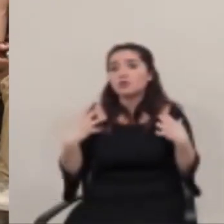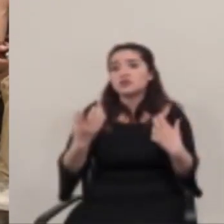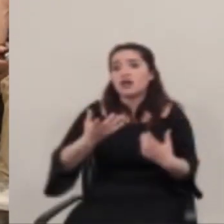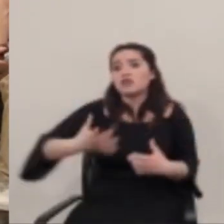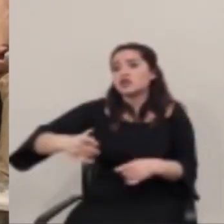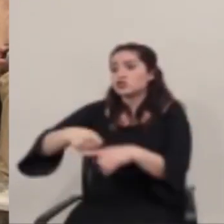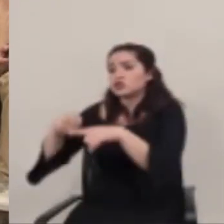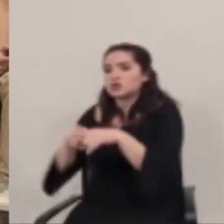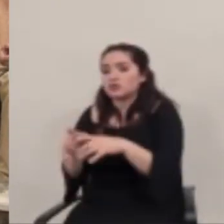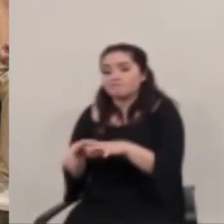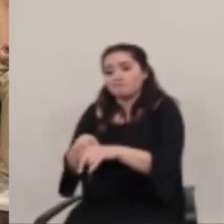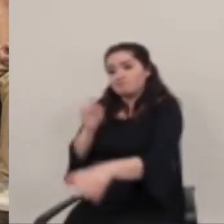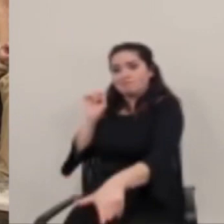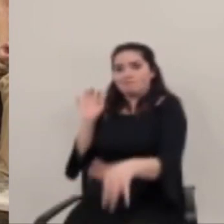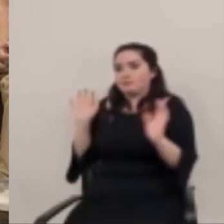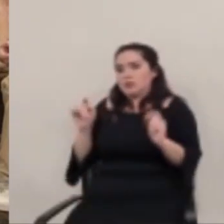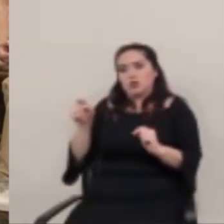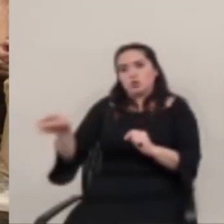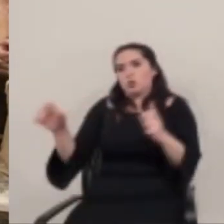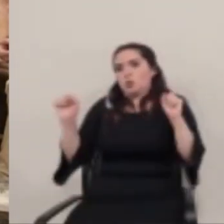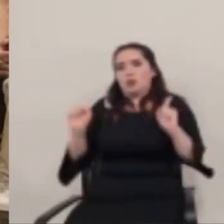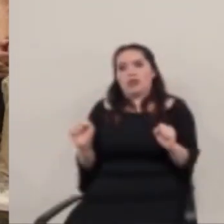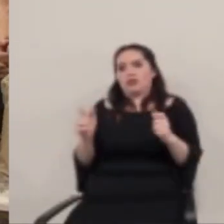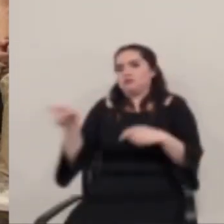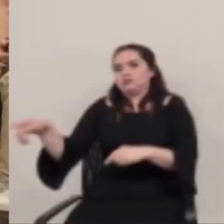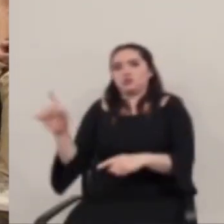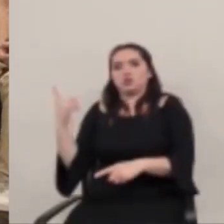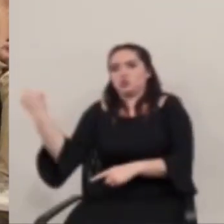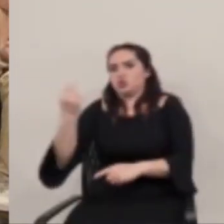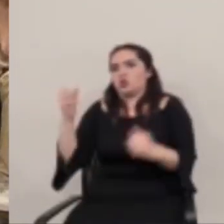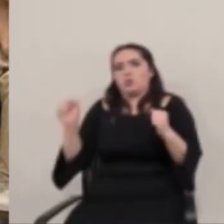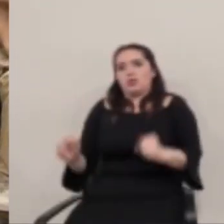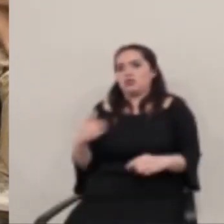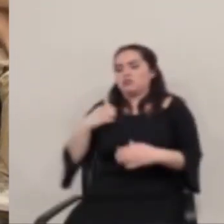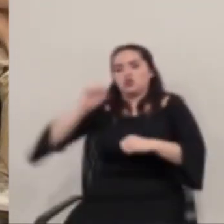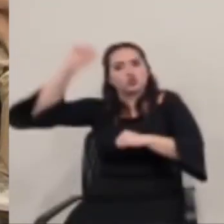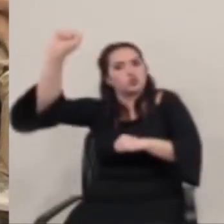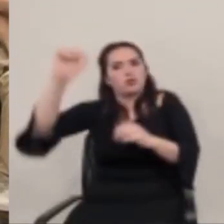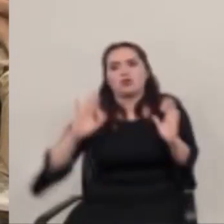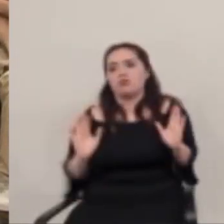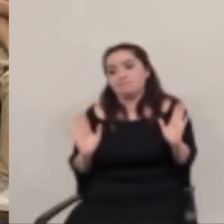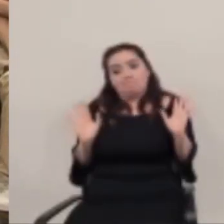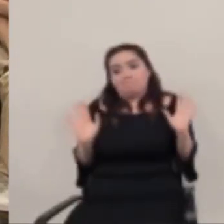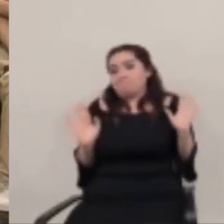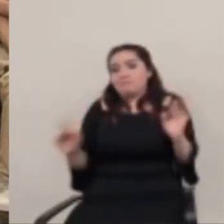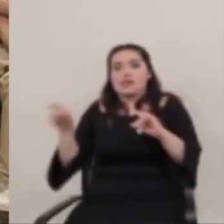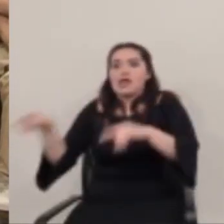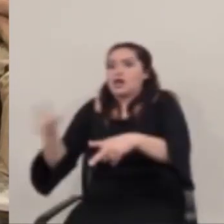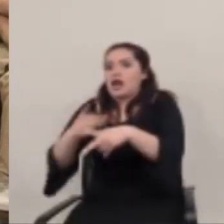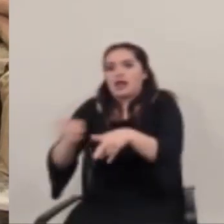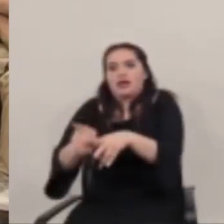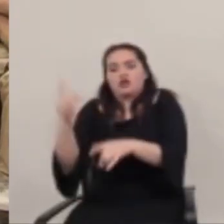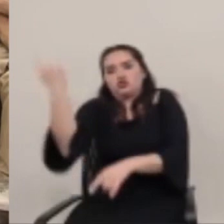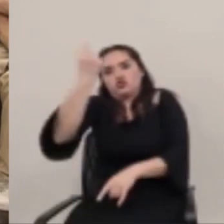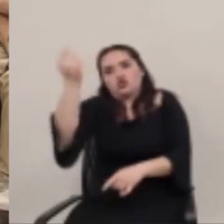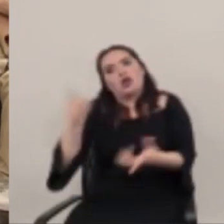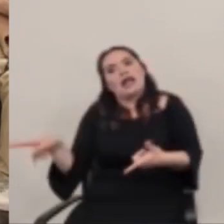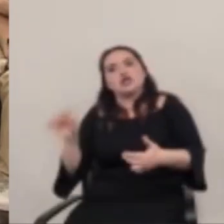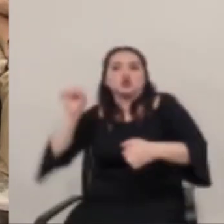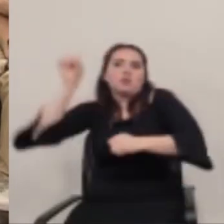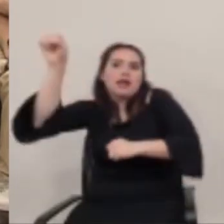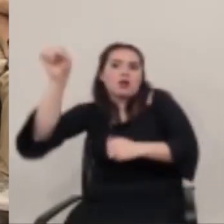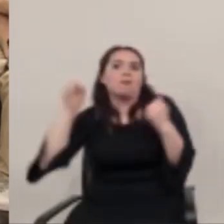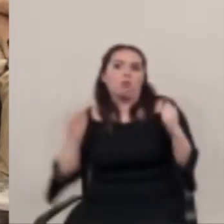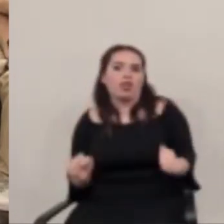superhéroes, igual pueden superarlo todo, así que no nos preocupemos de eliminar tantas barreras, porque de alguna forma se la van a tener que arreglar. Si son superhéroes, pues se la